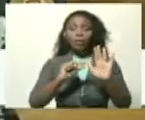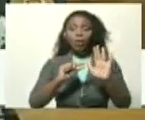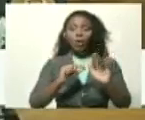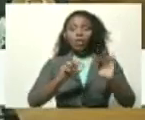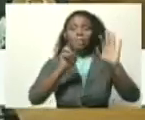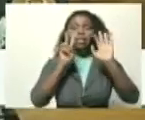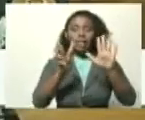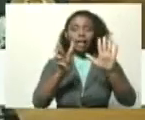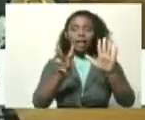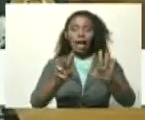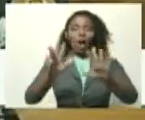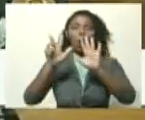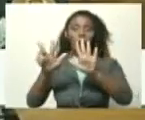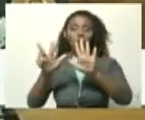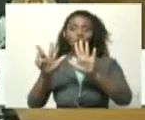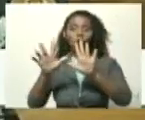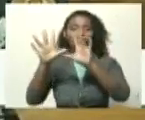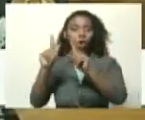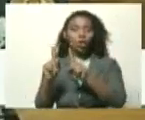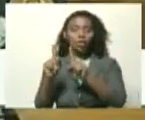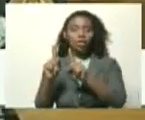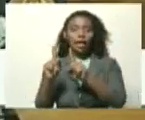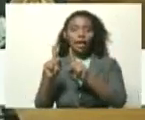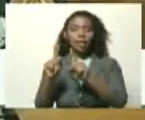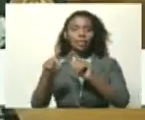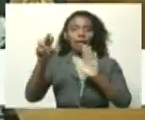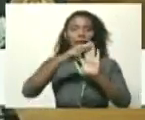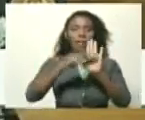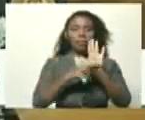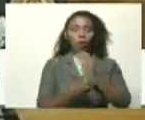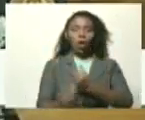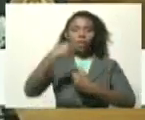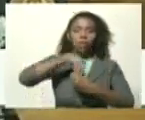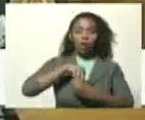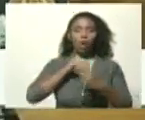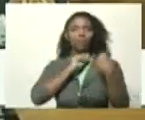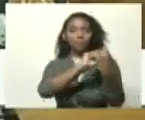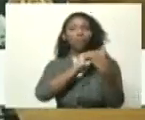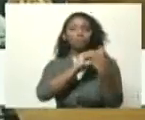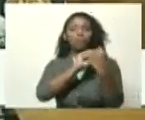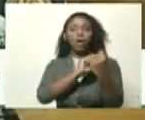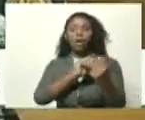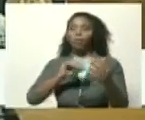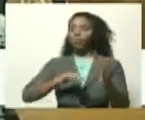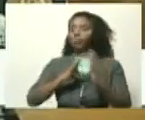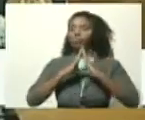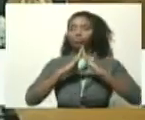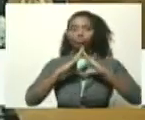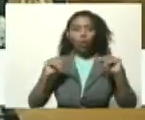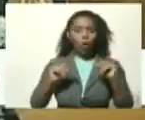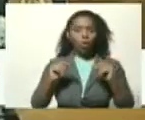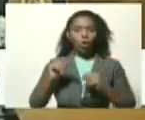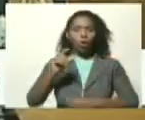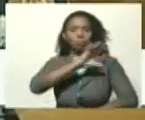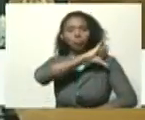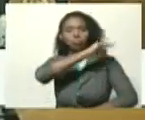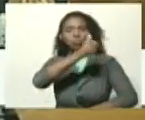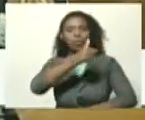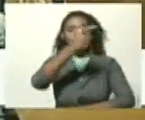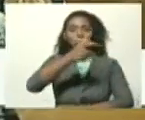7, 8 y 11 del Reglamento Interior y de Debate. Es todo, ciudadano director de